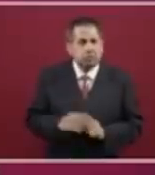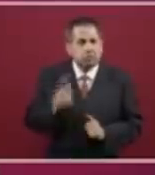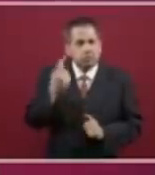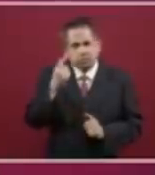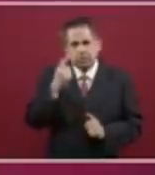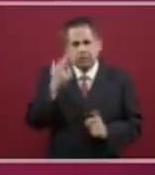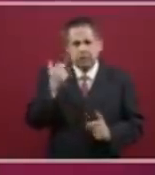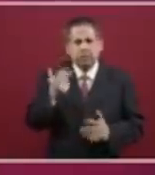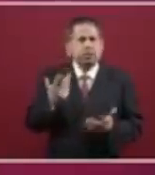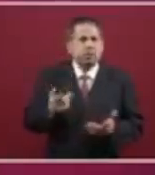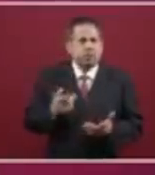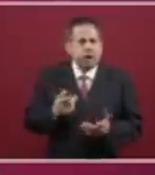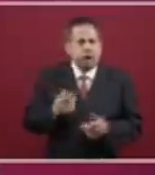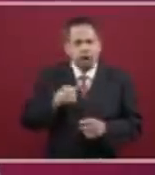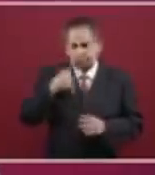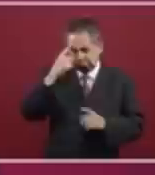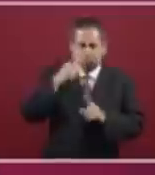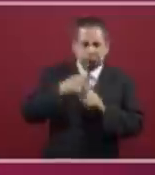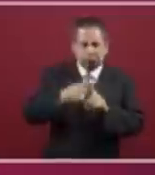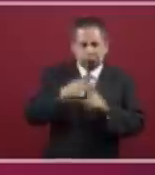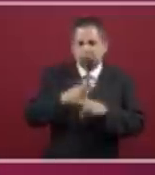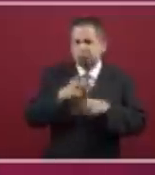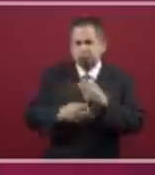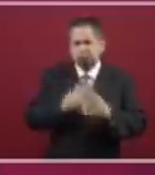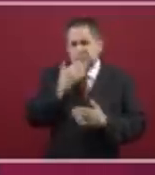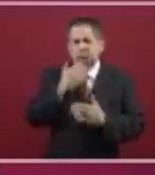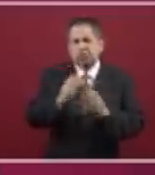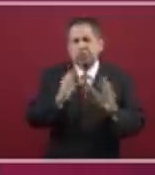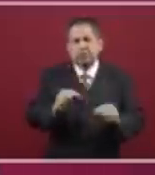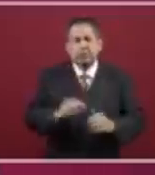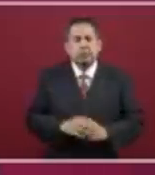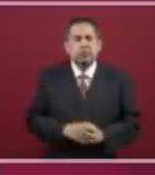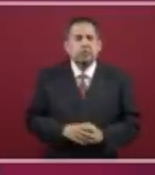Para estar optimista, vamos muy bien